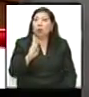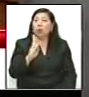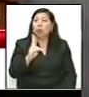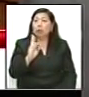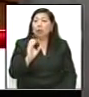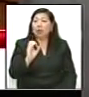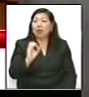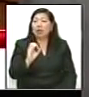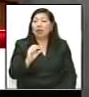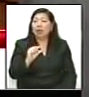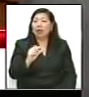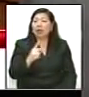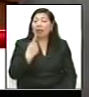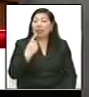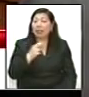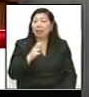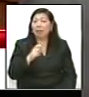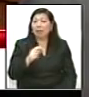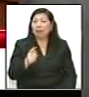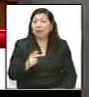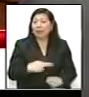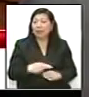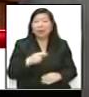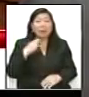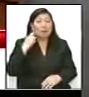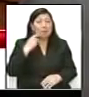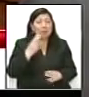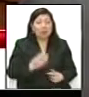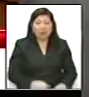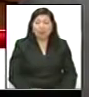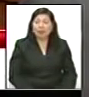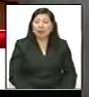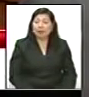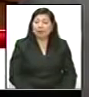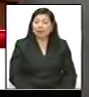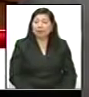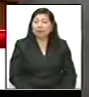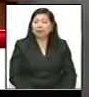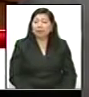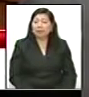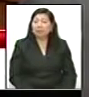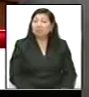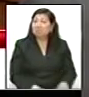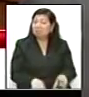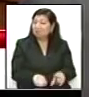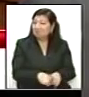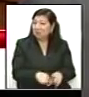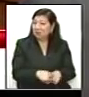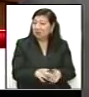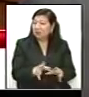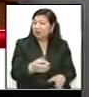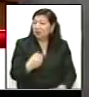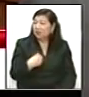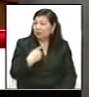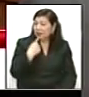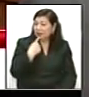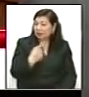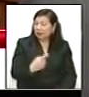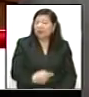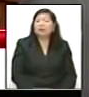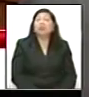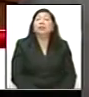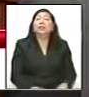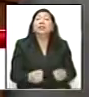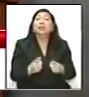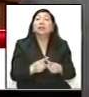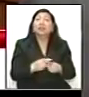entonces prefecto de la región de Puno o departamento de Puno. También señalar de que las acciones